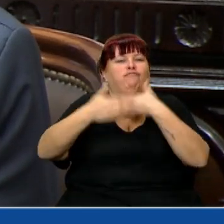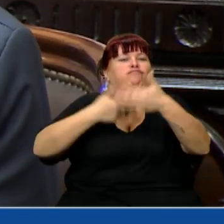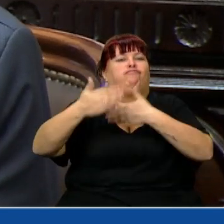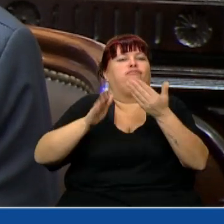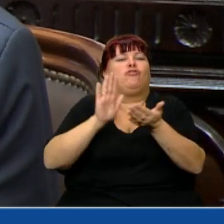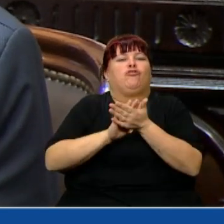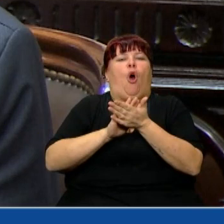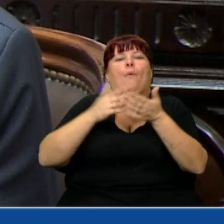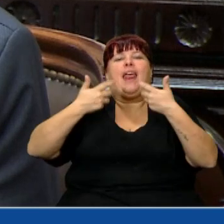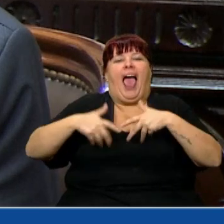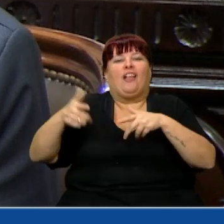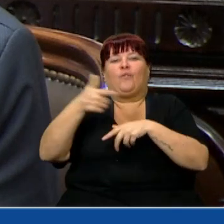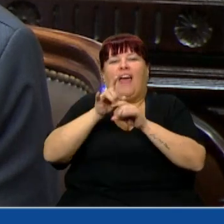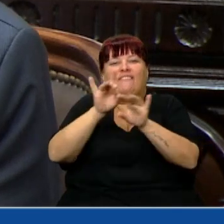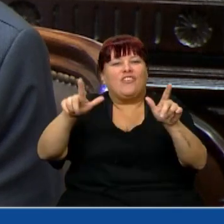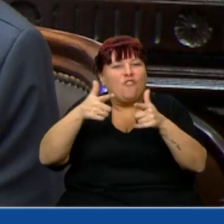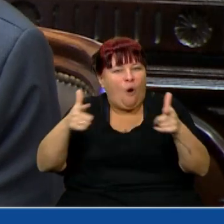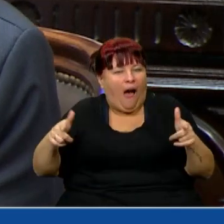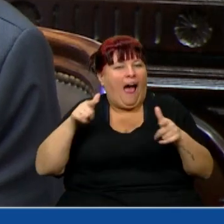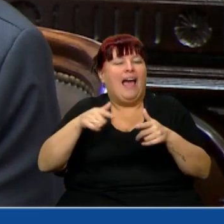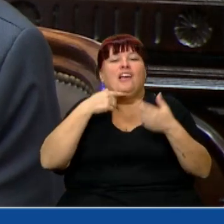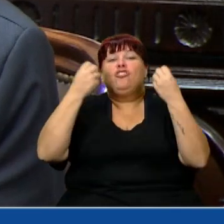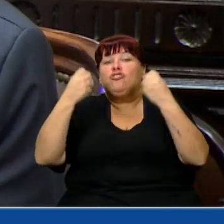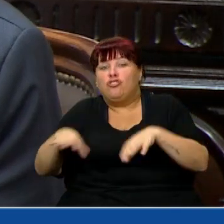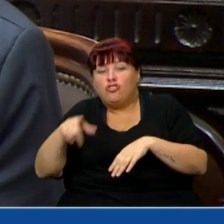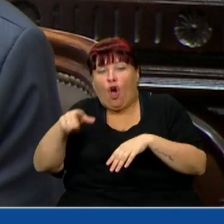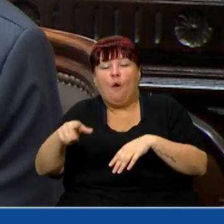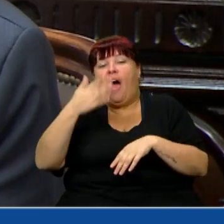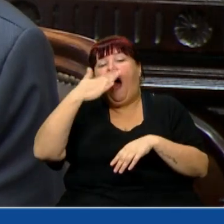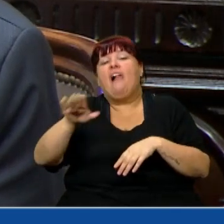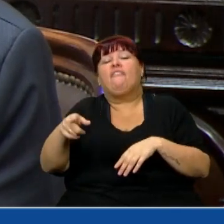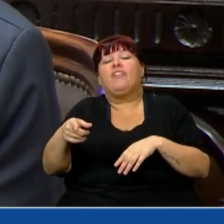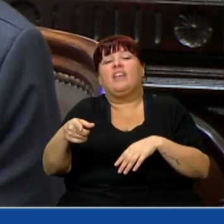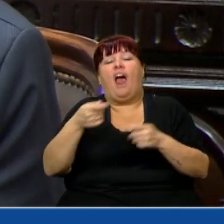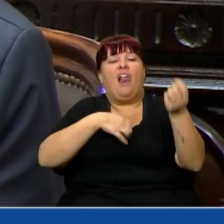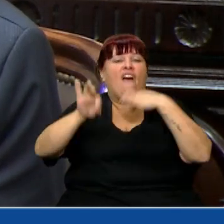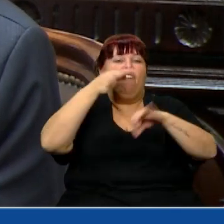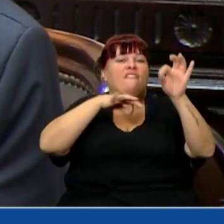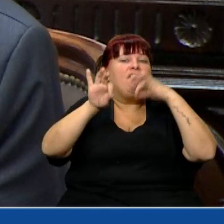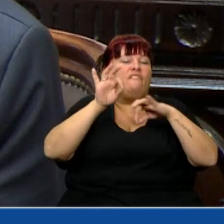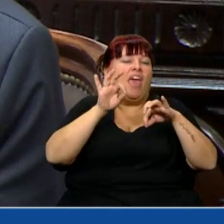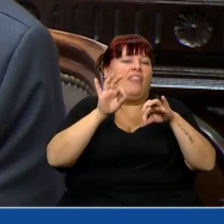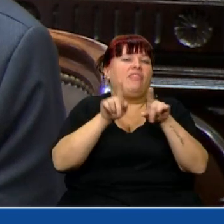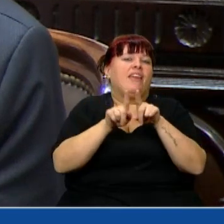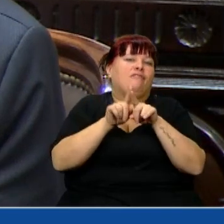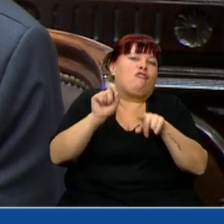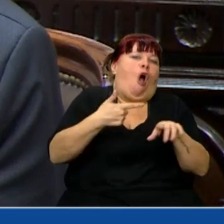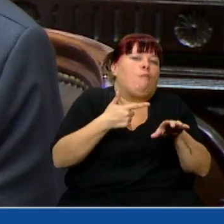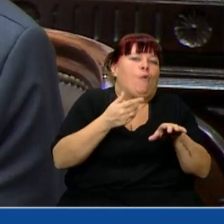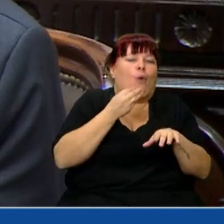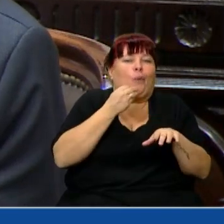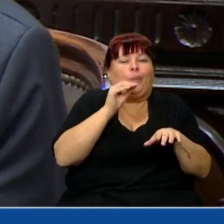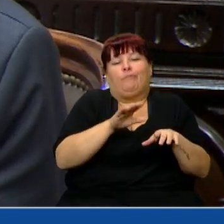desarrollado en el mercado del orgánico internamente, así que los excedentes que quedan se terminan comercializando como